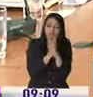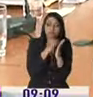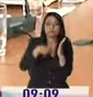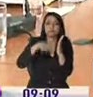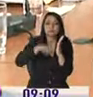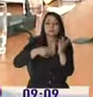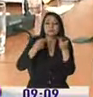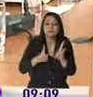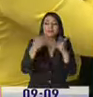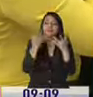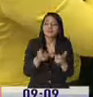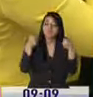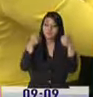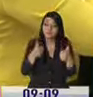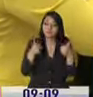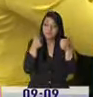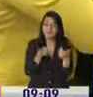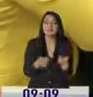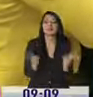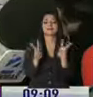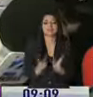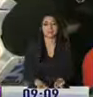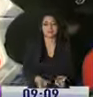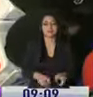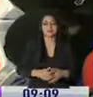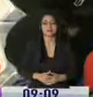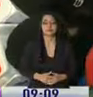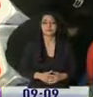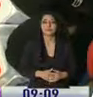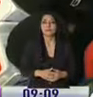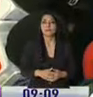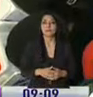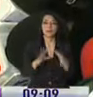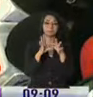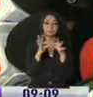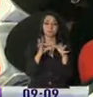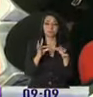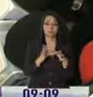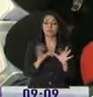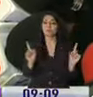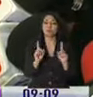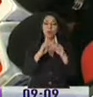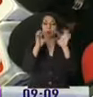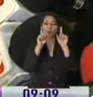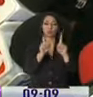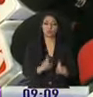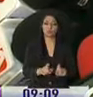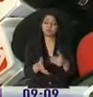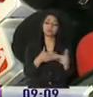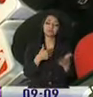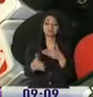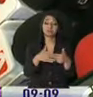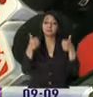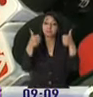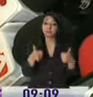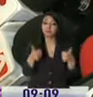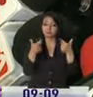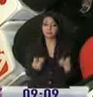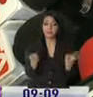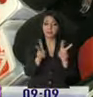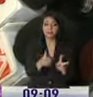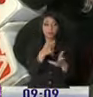quienes busquen una candidatura de elección popular. A pesar de que no estaba en el texto de consulta, consideramos que es importante que los candidatos también que aspiran